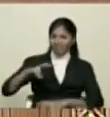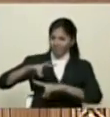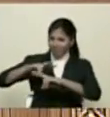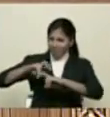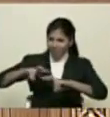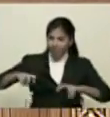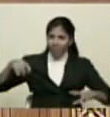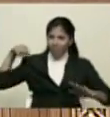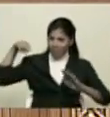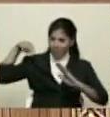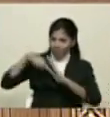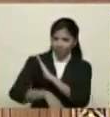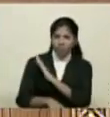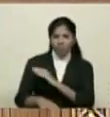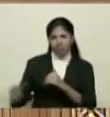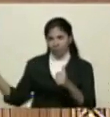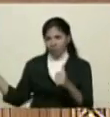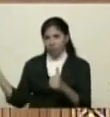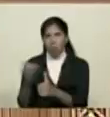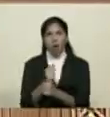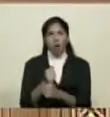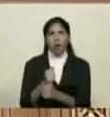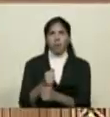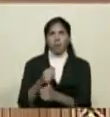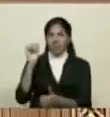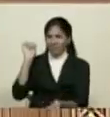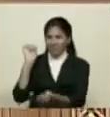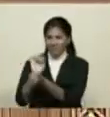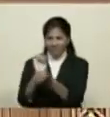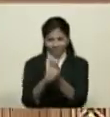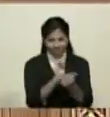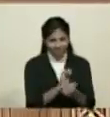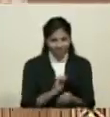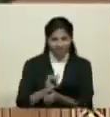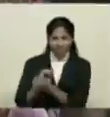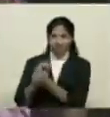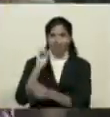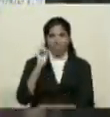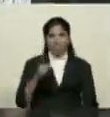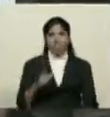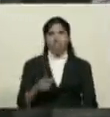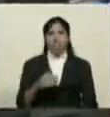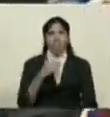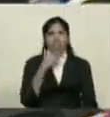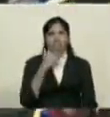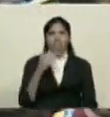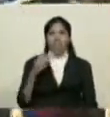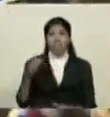justicia, incautarle los bienes, congelarle los activos, repatriar ese